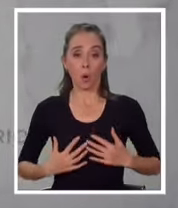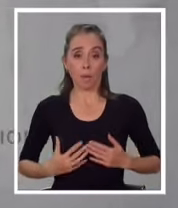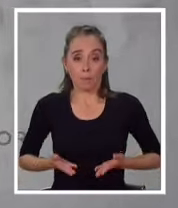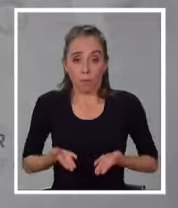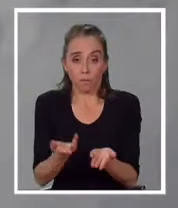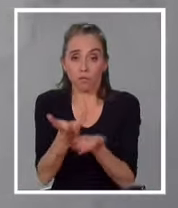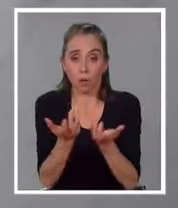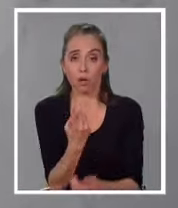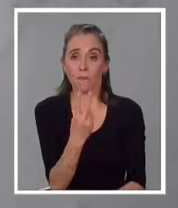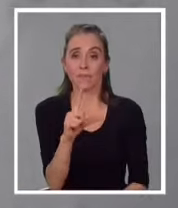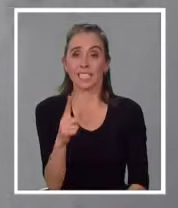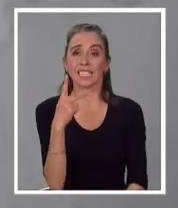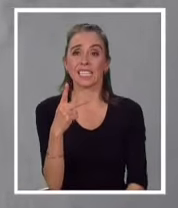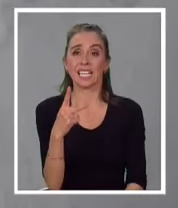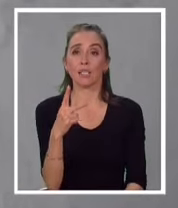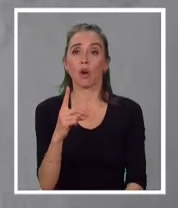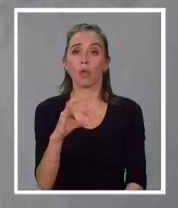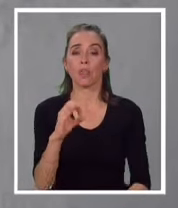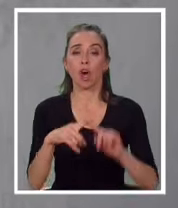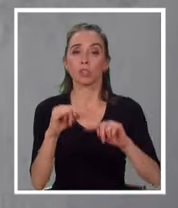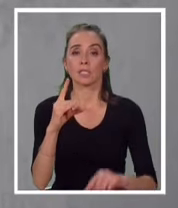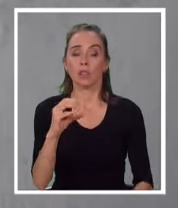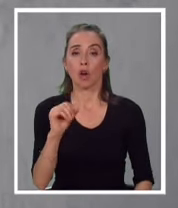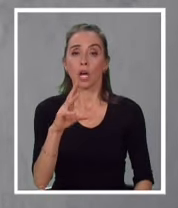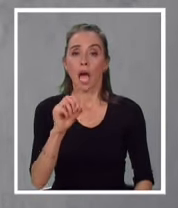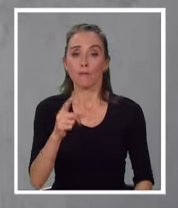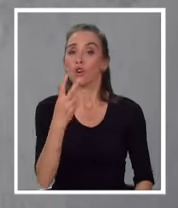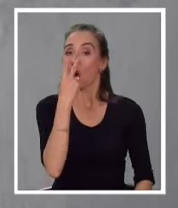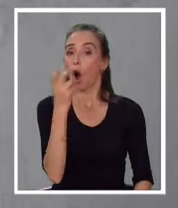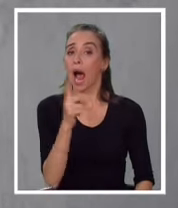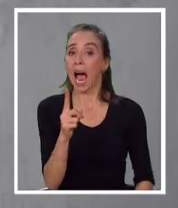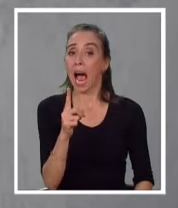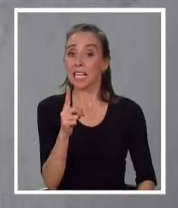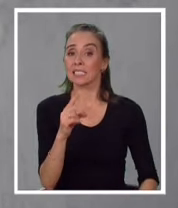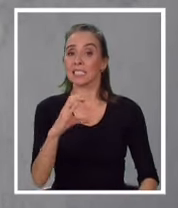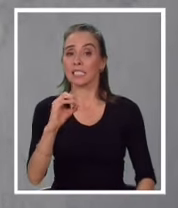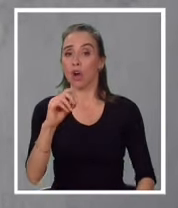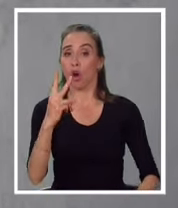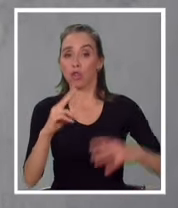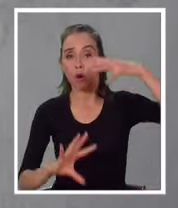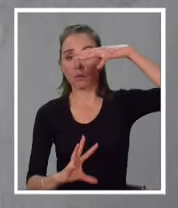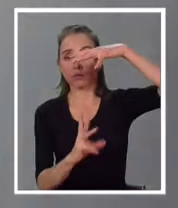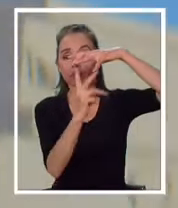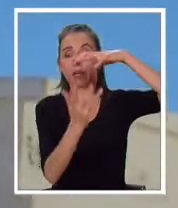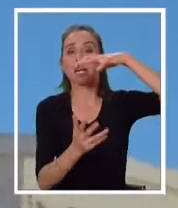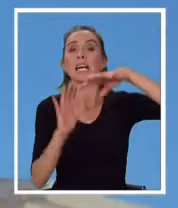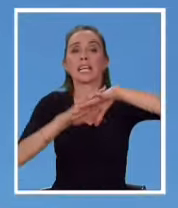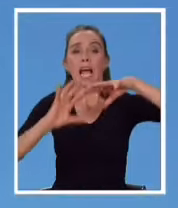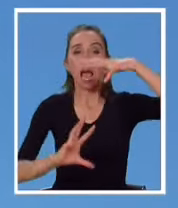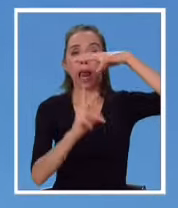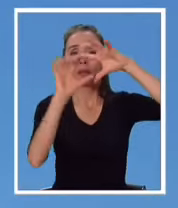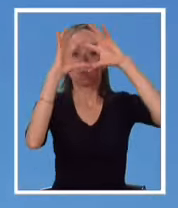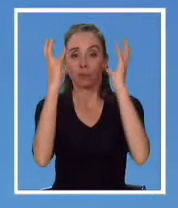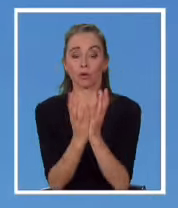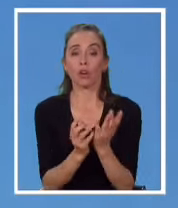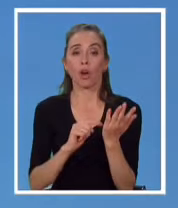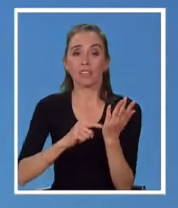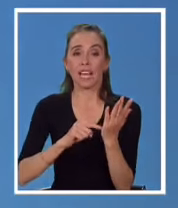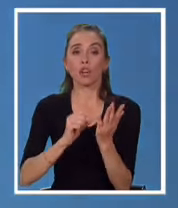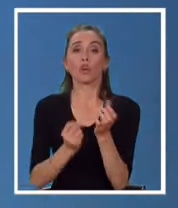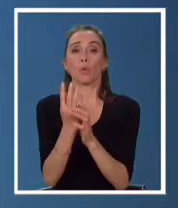incinerado emite 27 kilos de dióxido de carbono, gas vinculado al efecto invernadero. Se advierte que en el caso de que las tecnologías